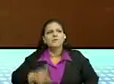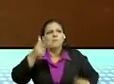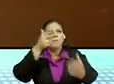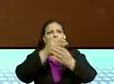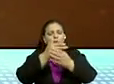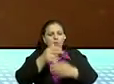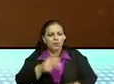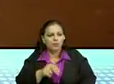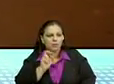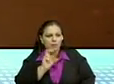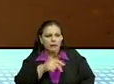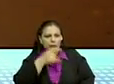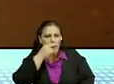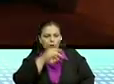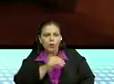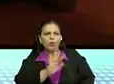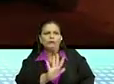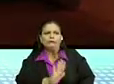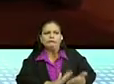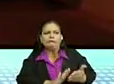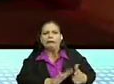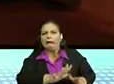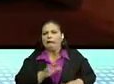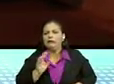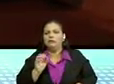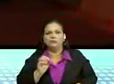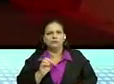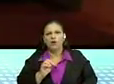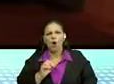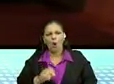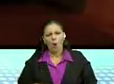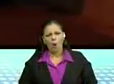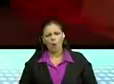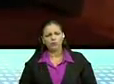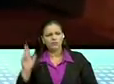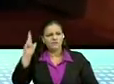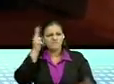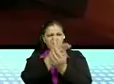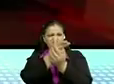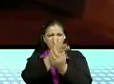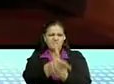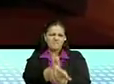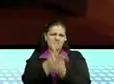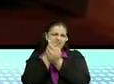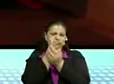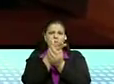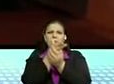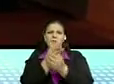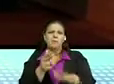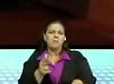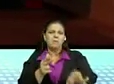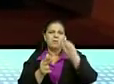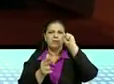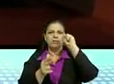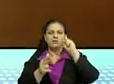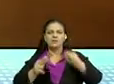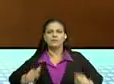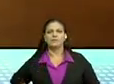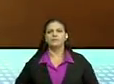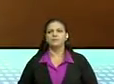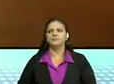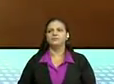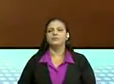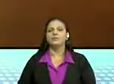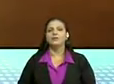no poder reaccionar, porque si tú como víctima tienes un arma por ahí, tienes algún cuchillito y